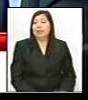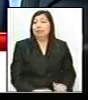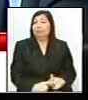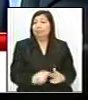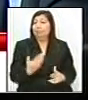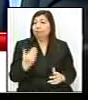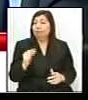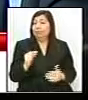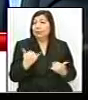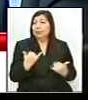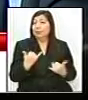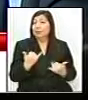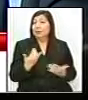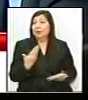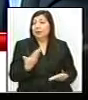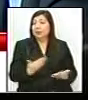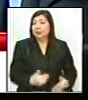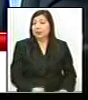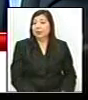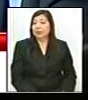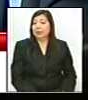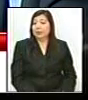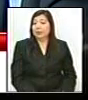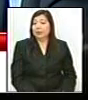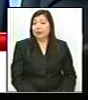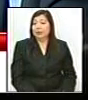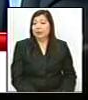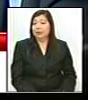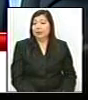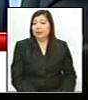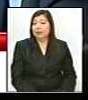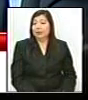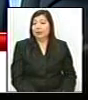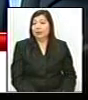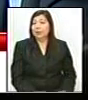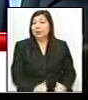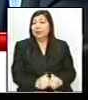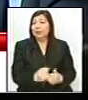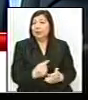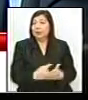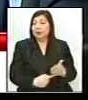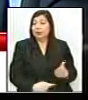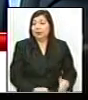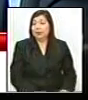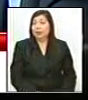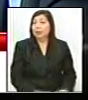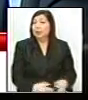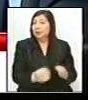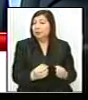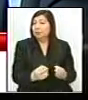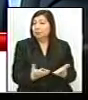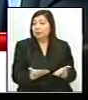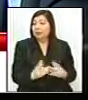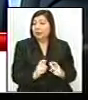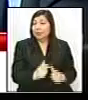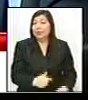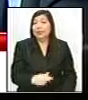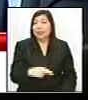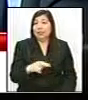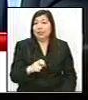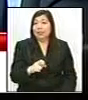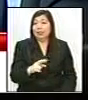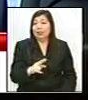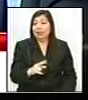recientemente, este año aprobada, ¿no? Y considerando que justamente decía el congresista Neira de los